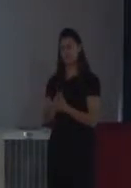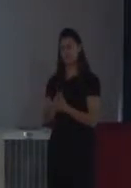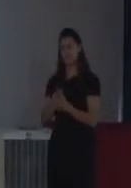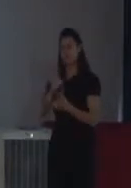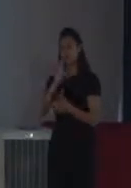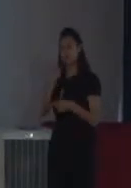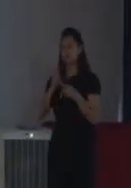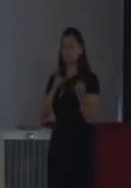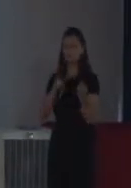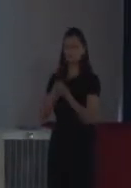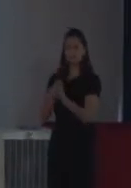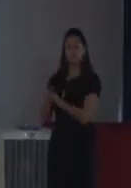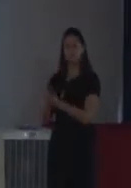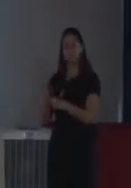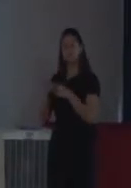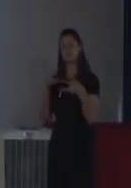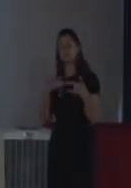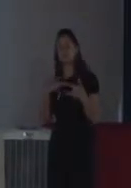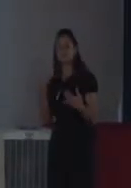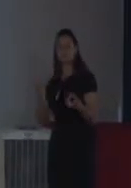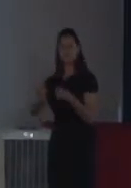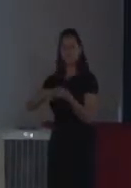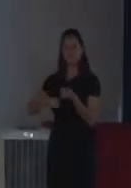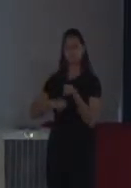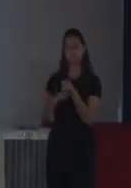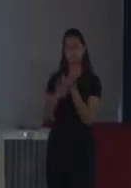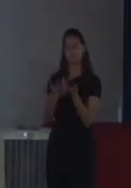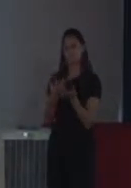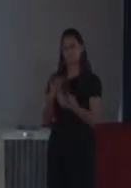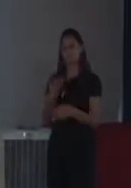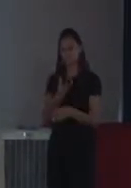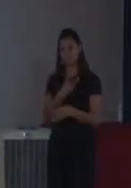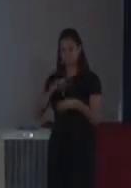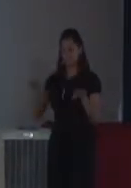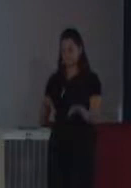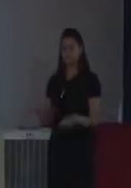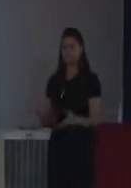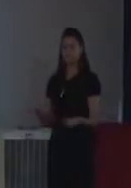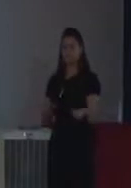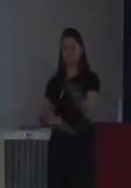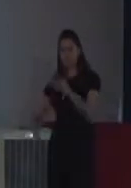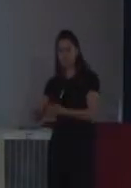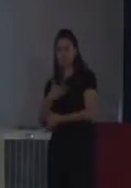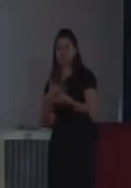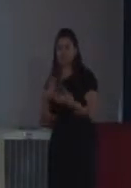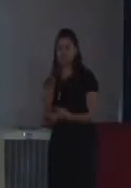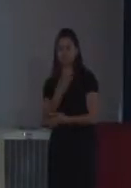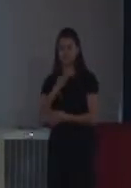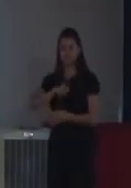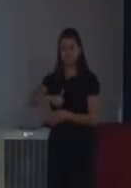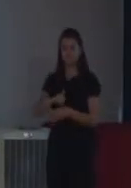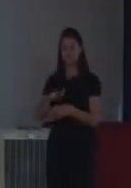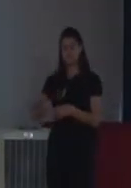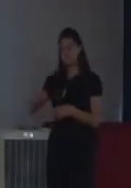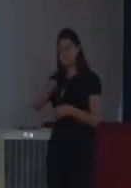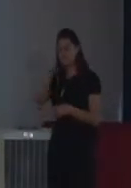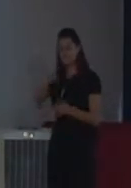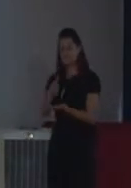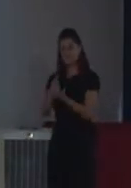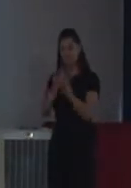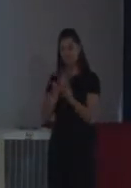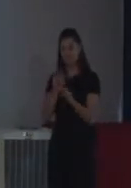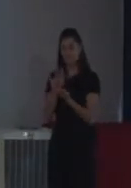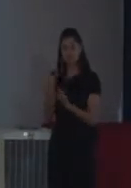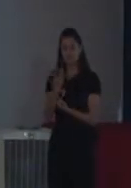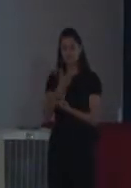quienes, digamos, como que se solidaricen contra nuestras acciones, digamos, de movilización, de reivindicación de nuestros derechos, tienen que ayudarnos a romper